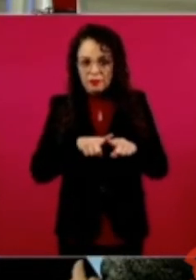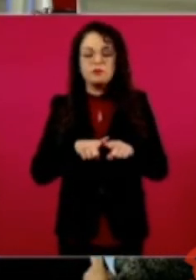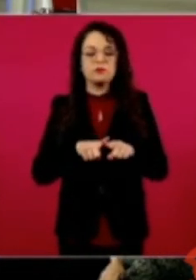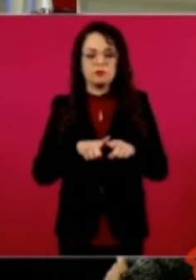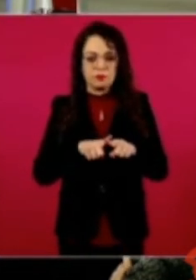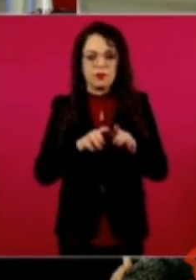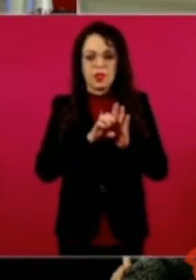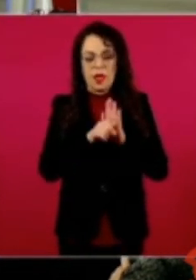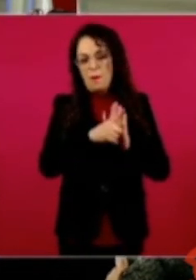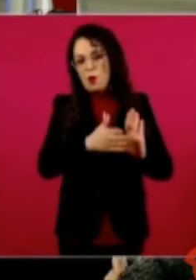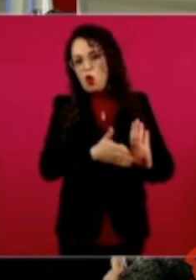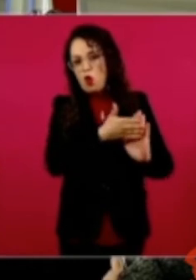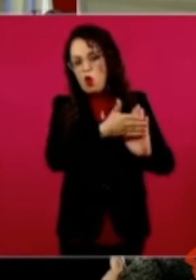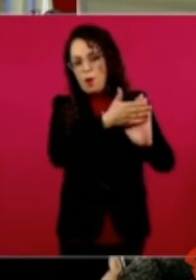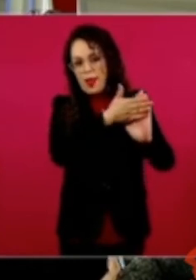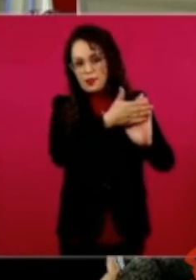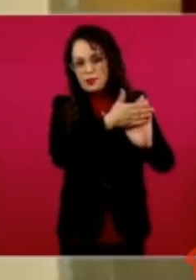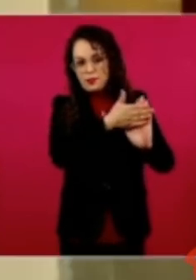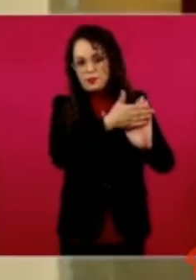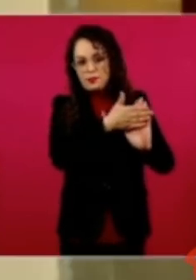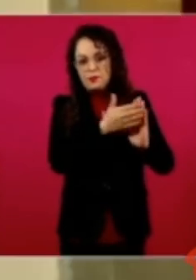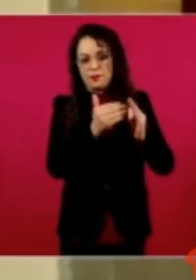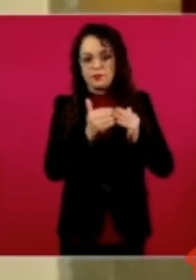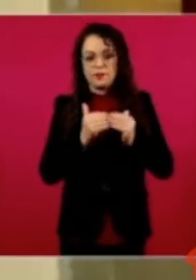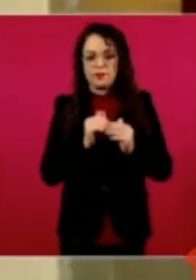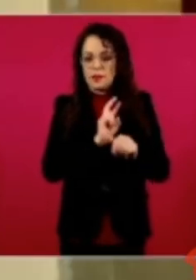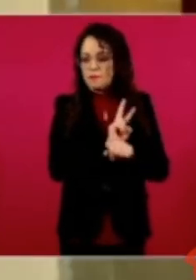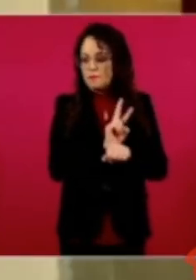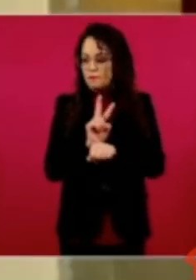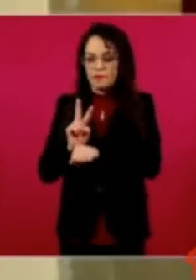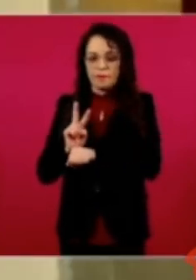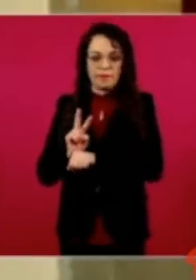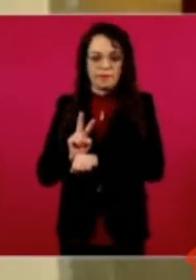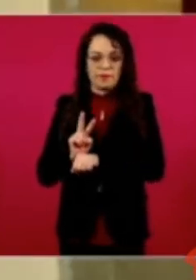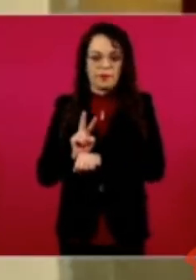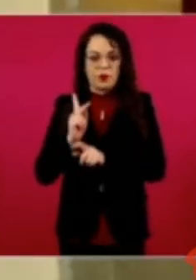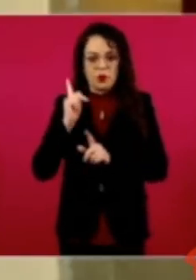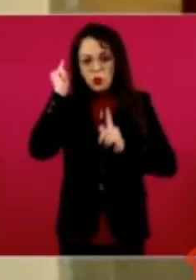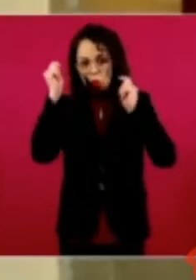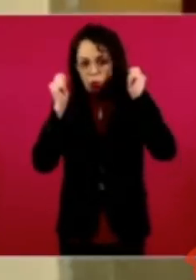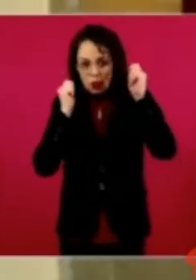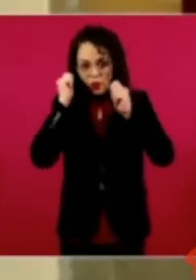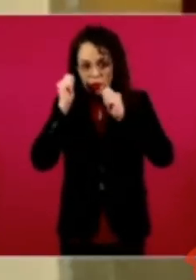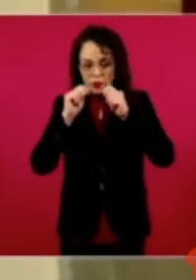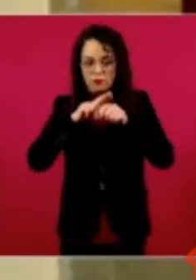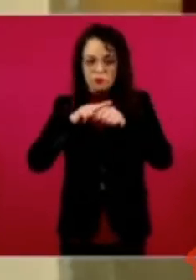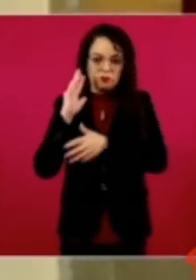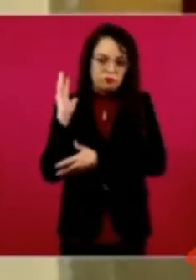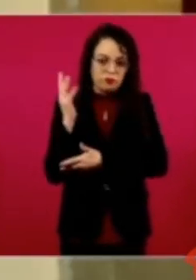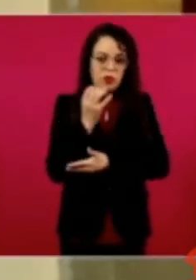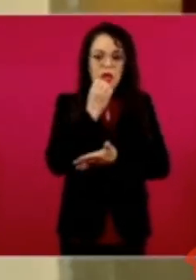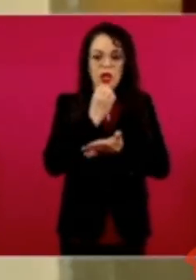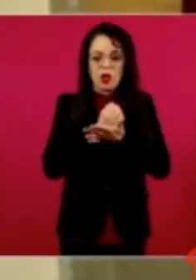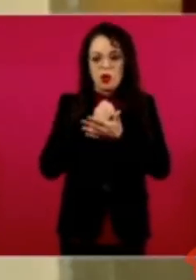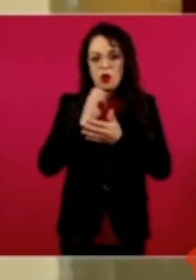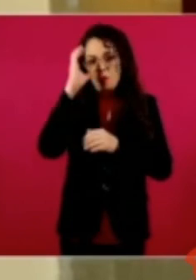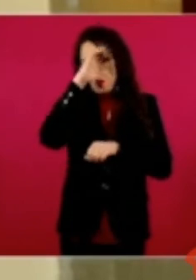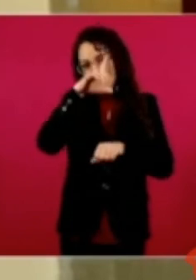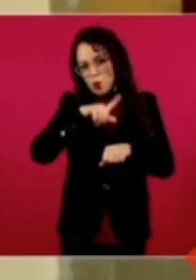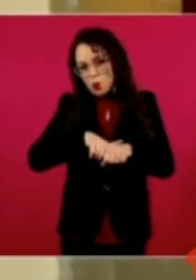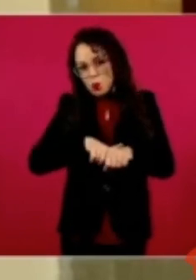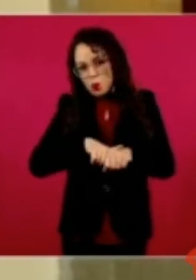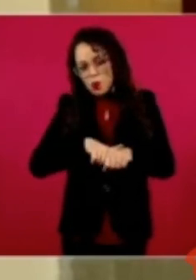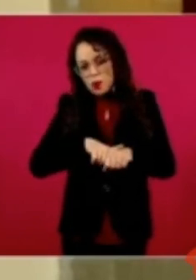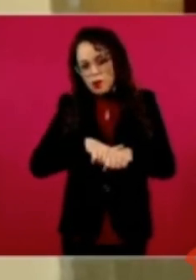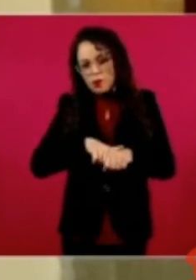de Fiscalización, de Medio Ambiente, Turismo, o Economía o Cultura.